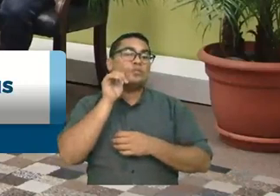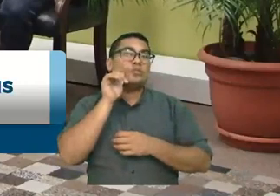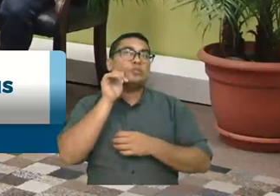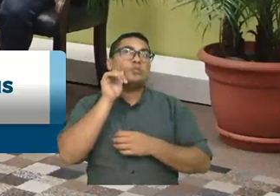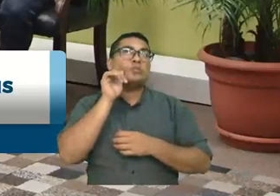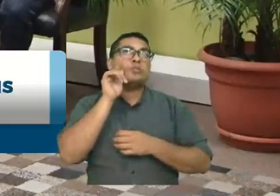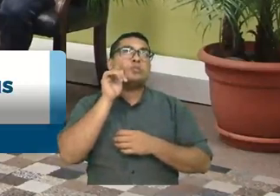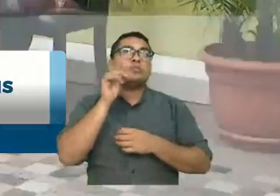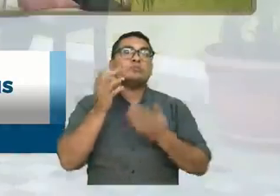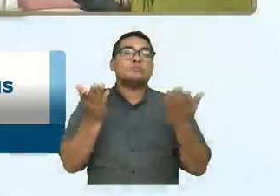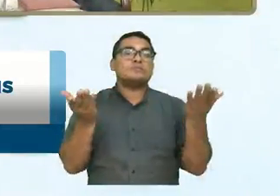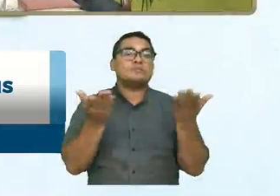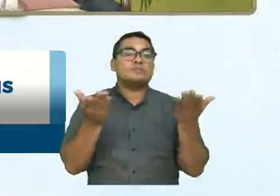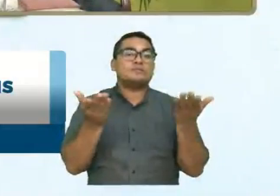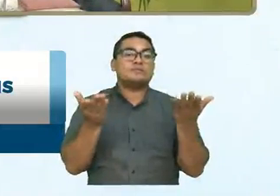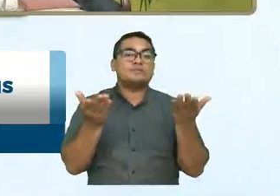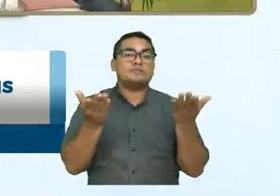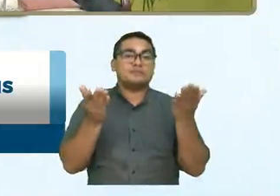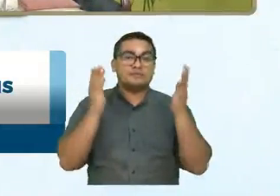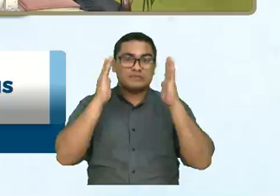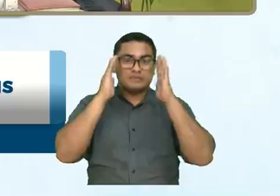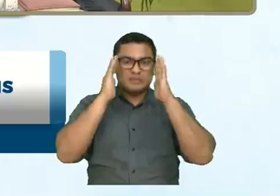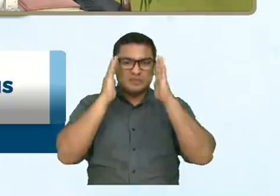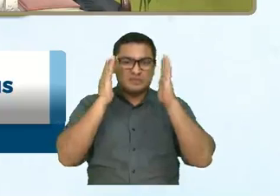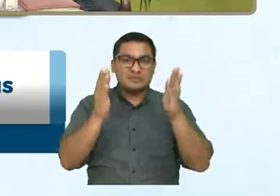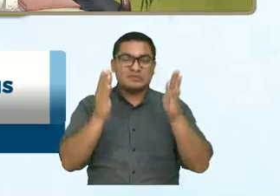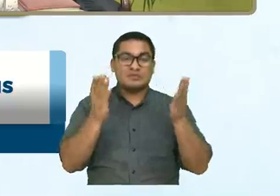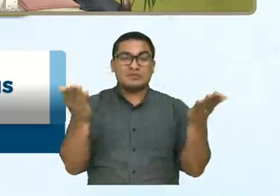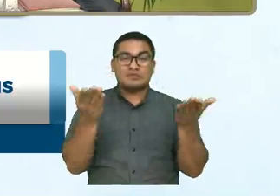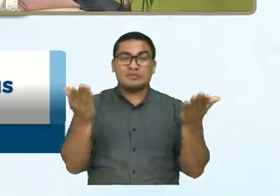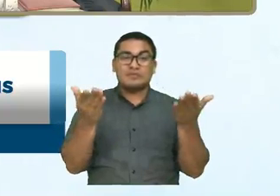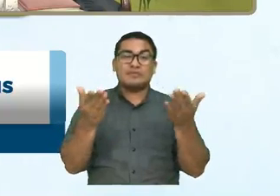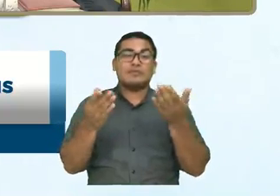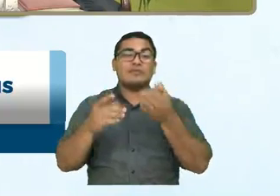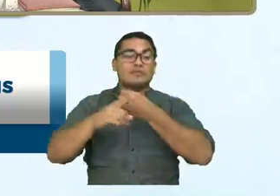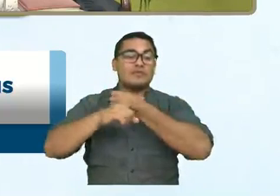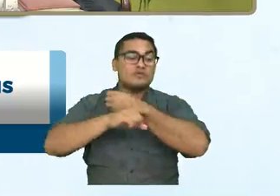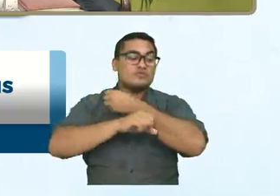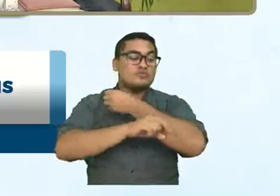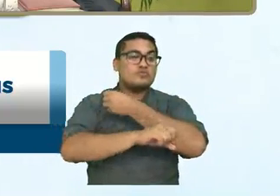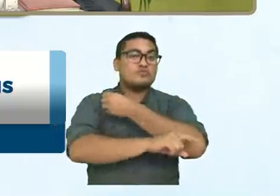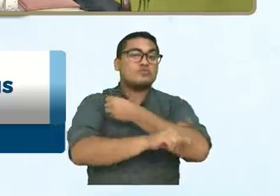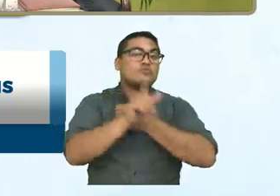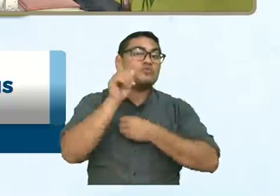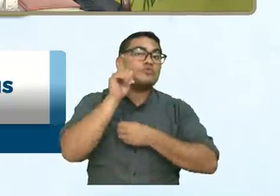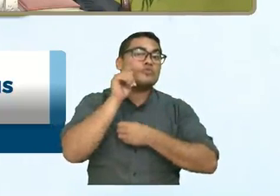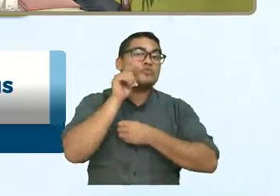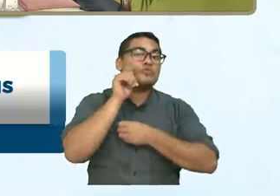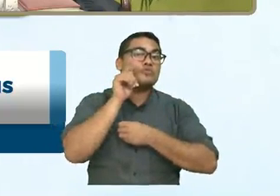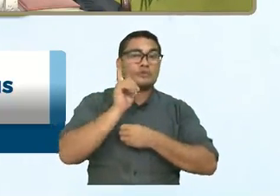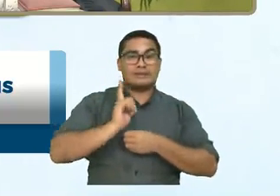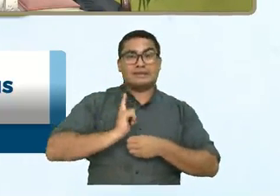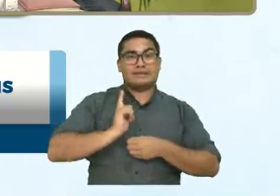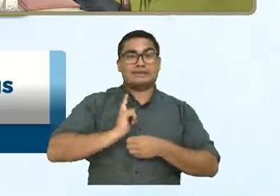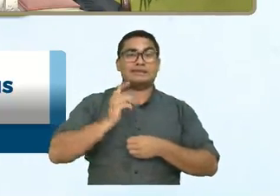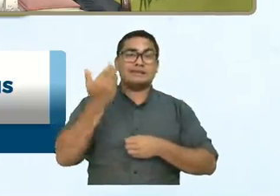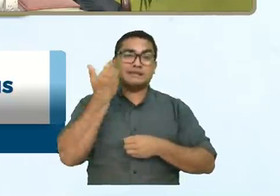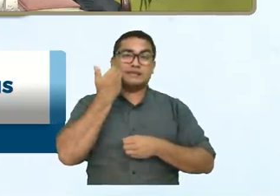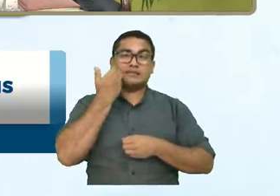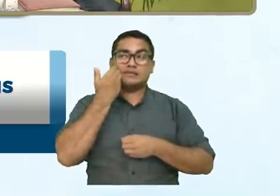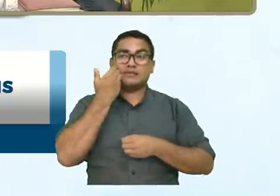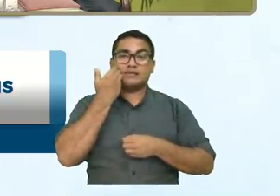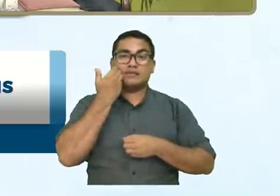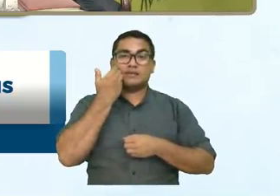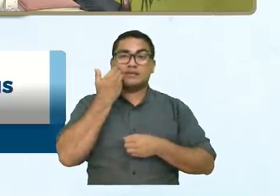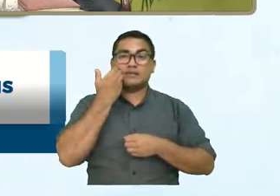En la orina, estos animalitos portan la bacteria. Y sale el exterior a través de